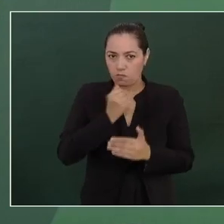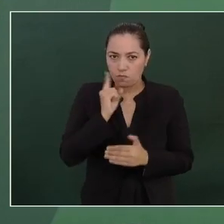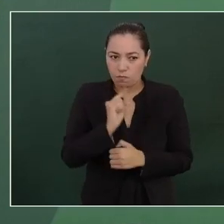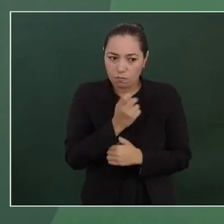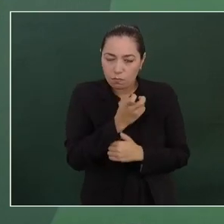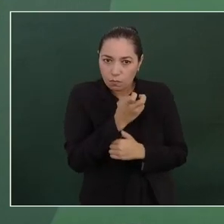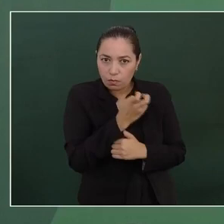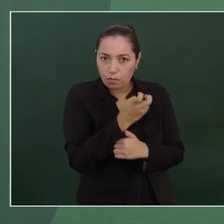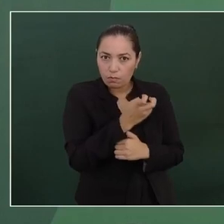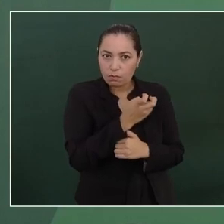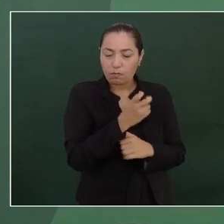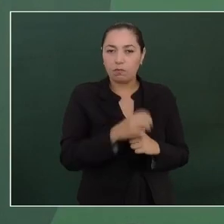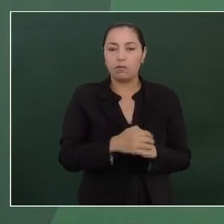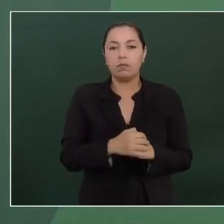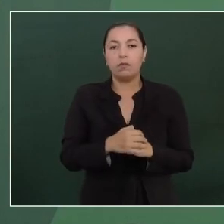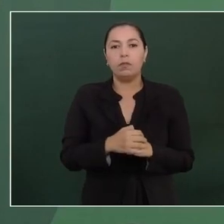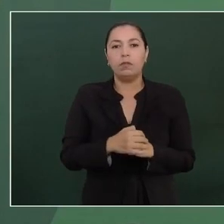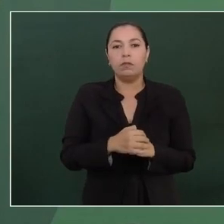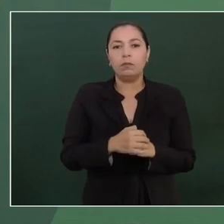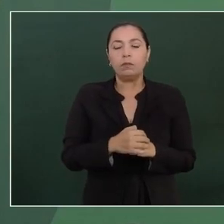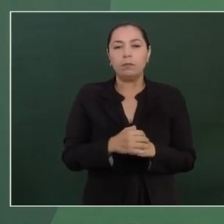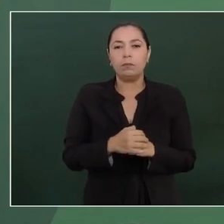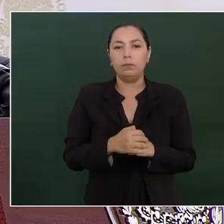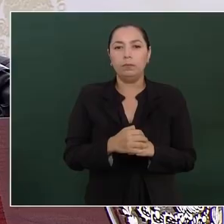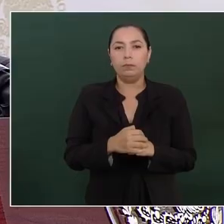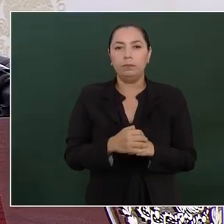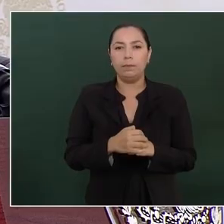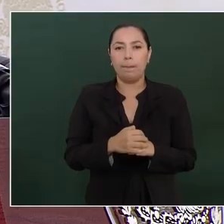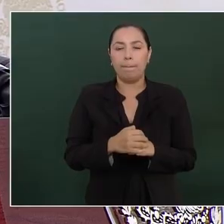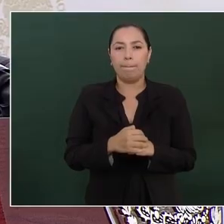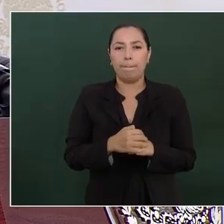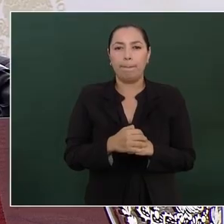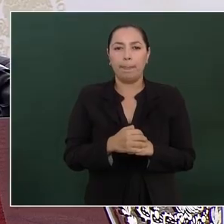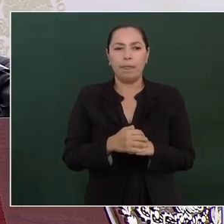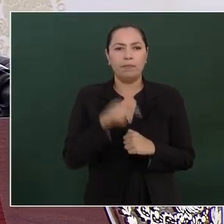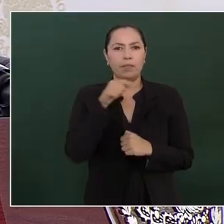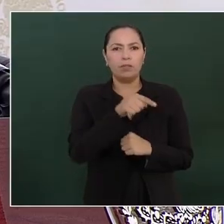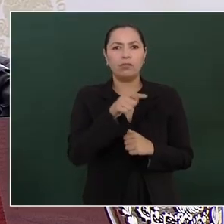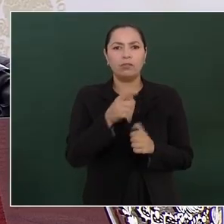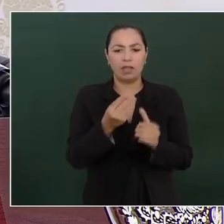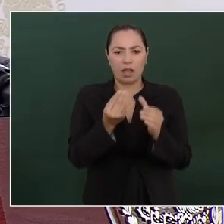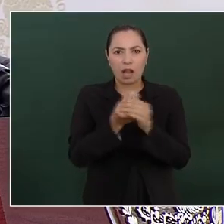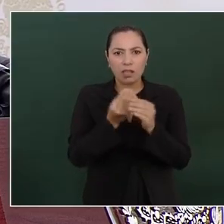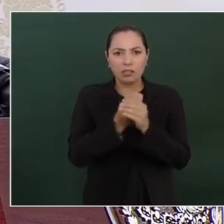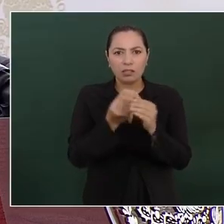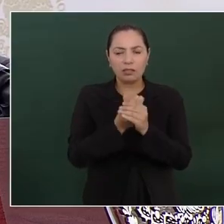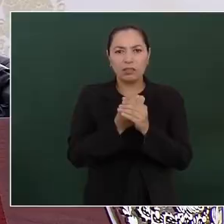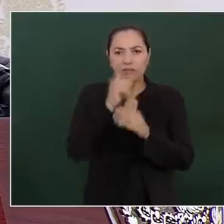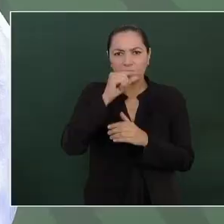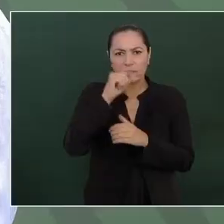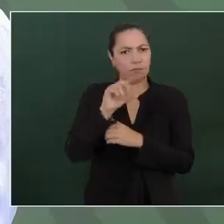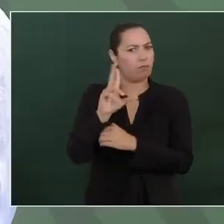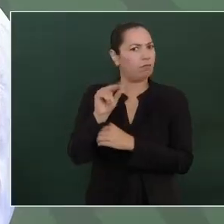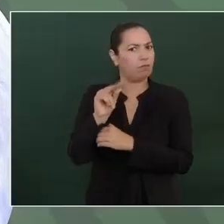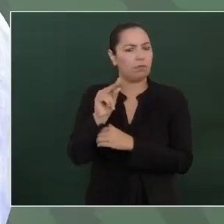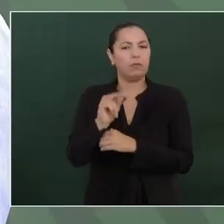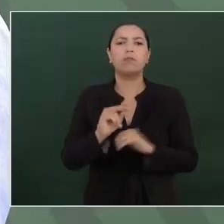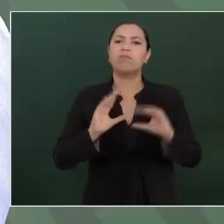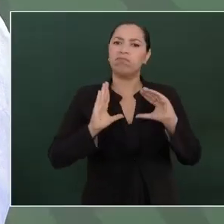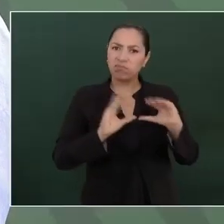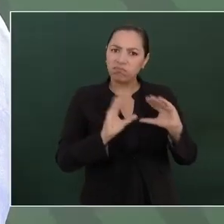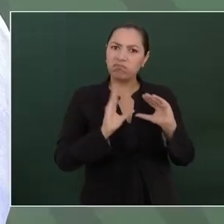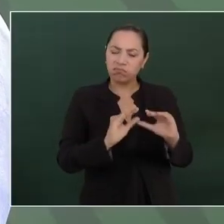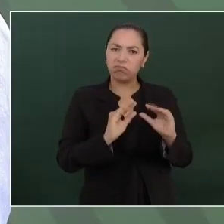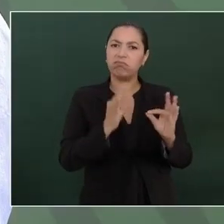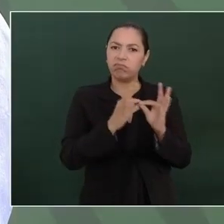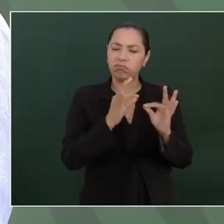que no se dejen de dar las clases, que se le pague a